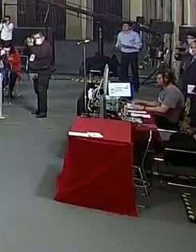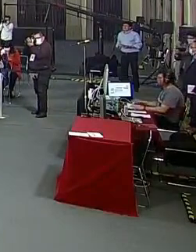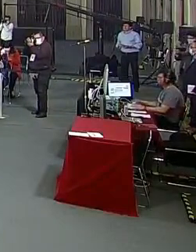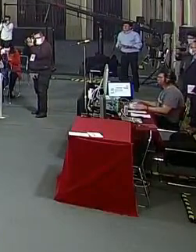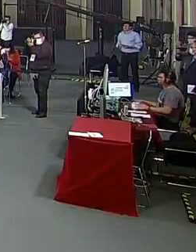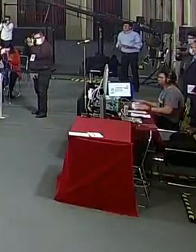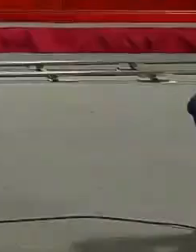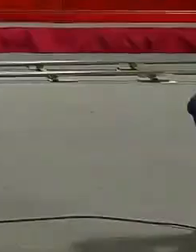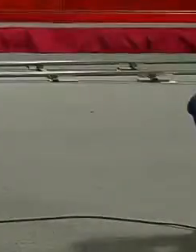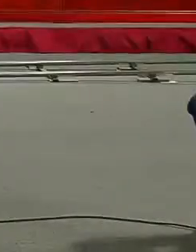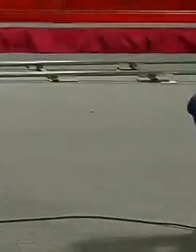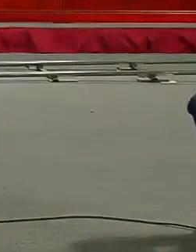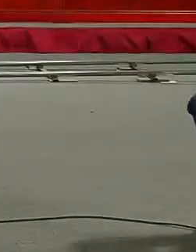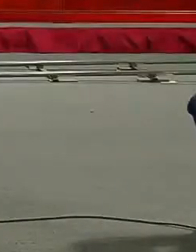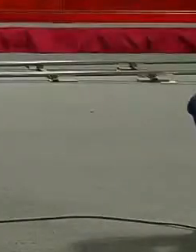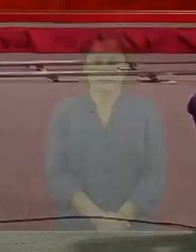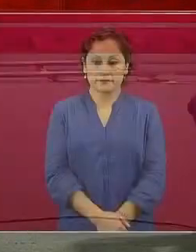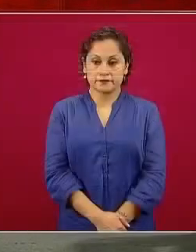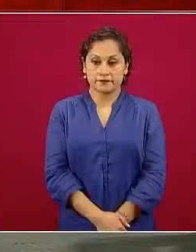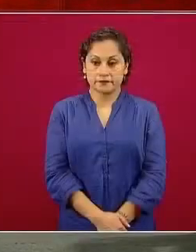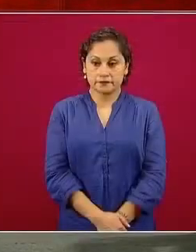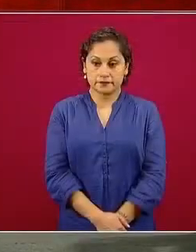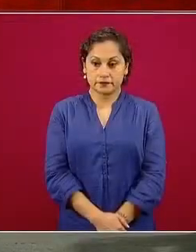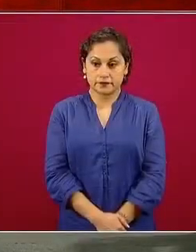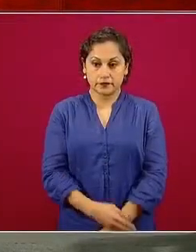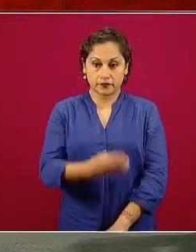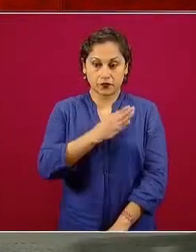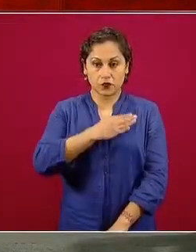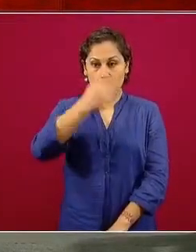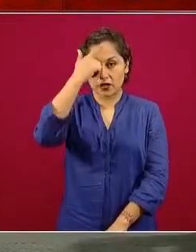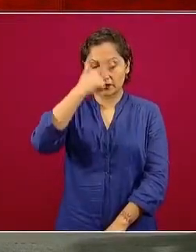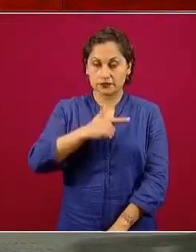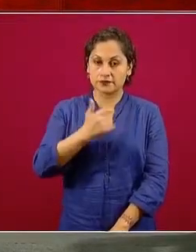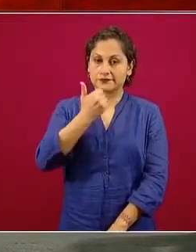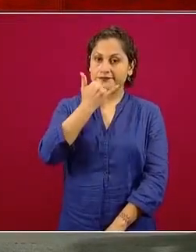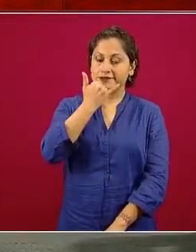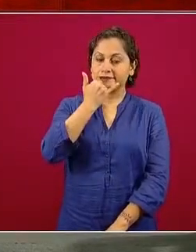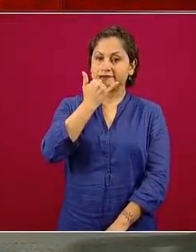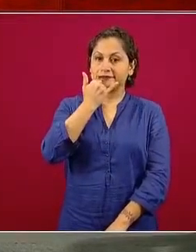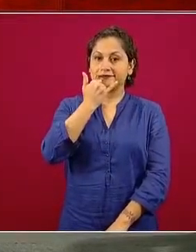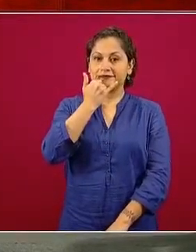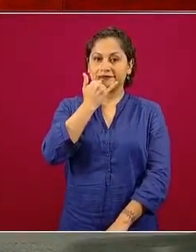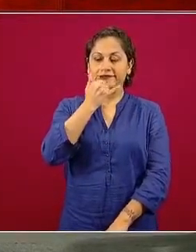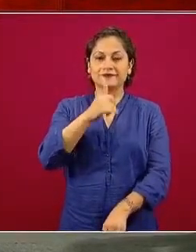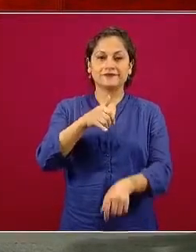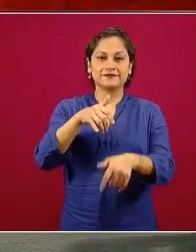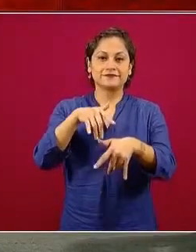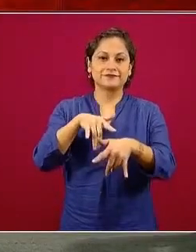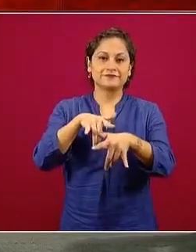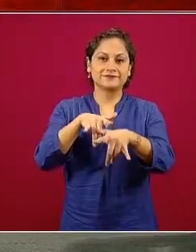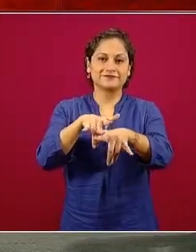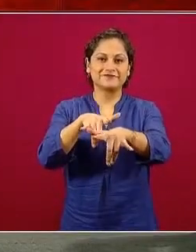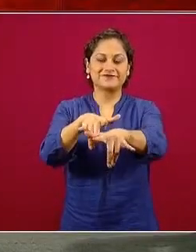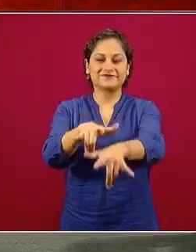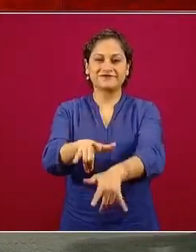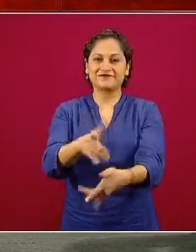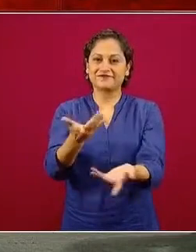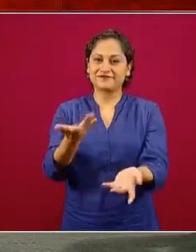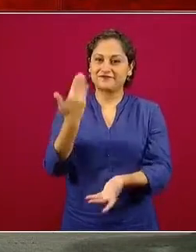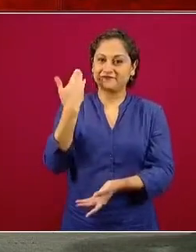muy buenas noches el tráfico ya no es el mismo que hace pocos días